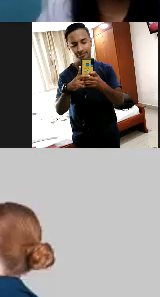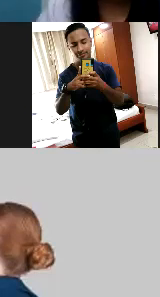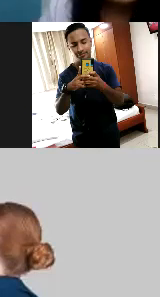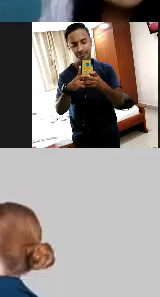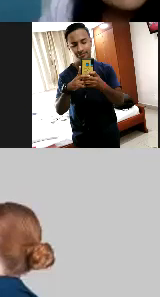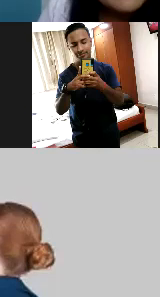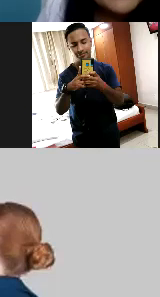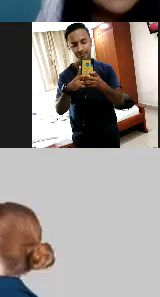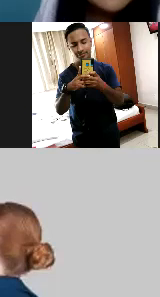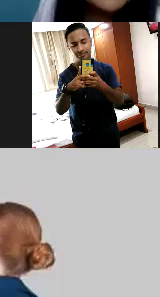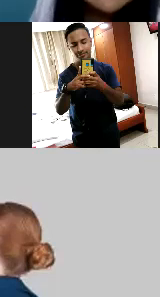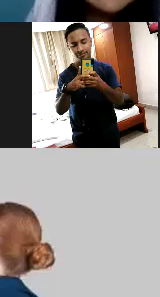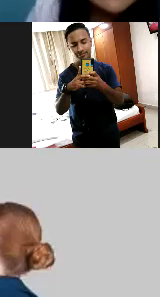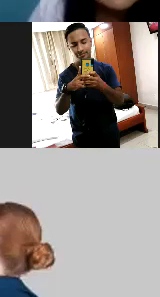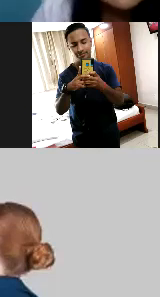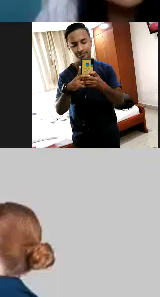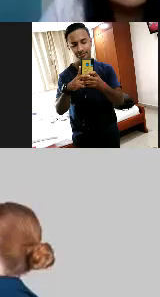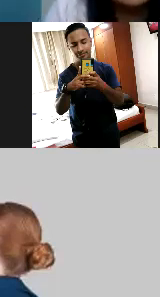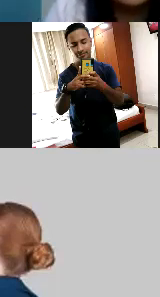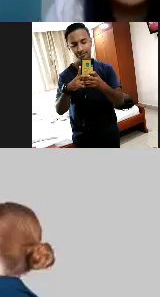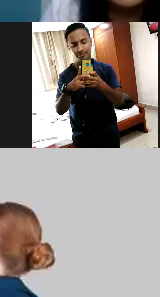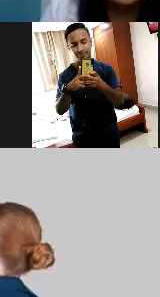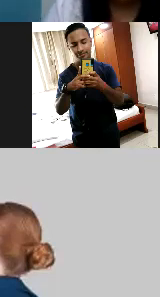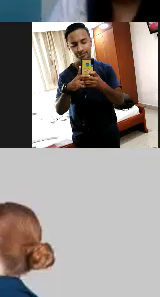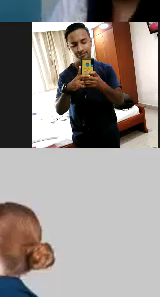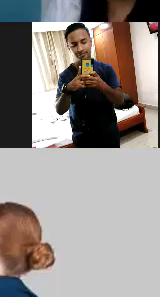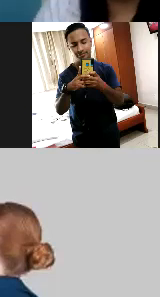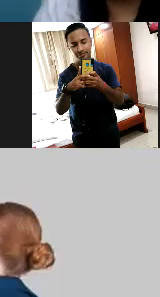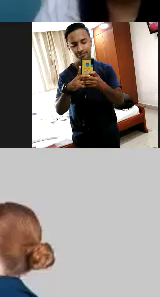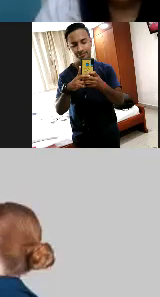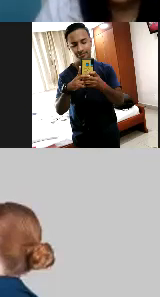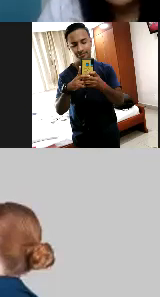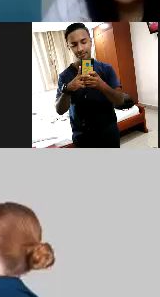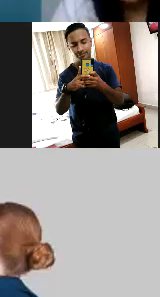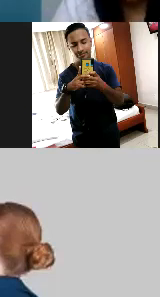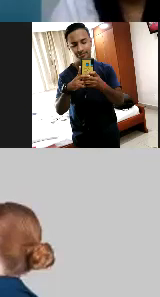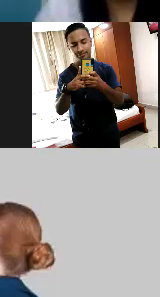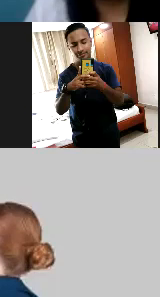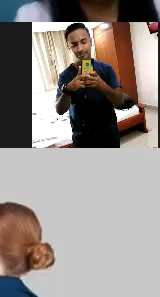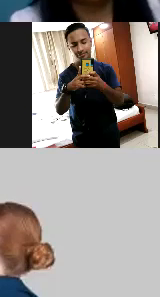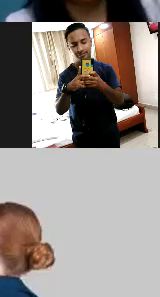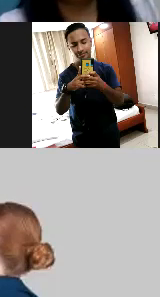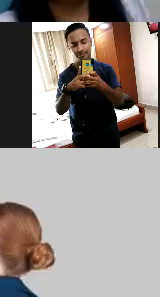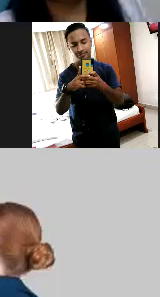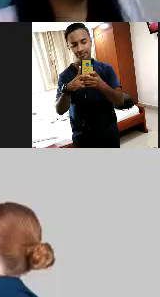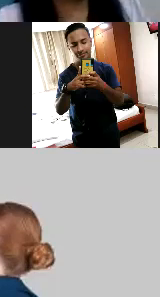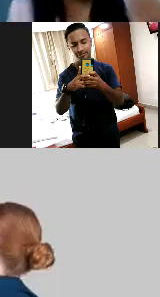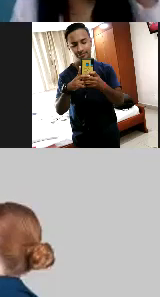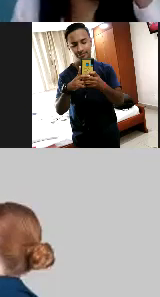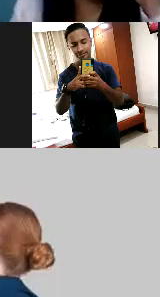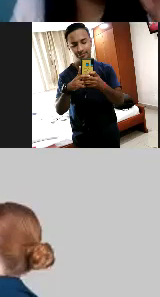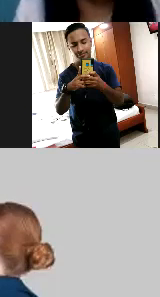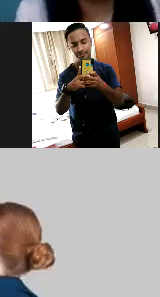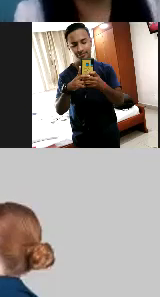Ya, bueno, aquí me preguntan sobre el sellado de la heparina, ¿no? ¿Cuánto es? Como ya les dije, el sellado de la heparina, yo